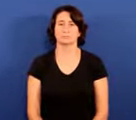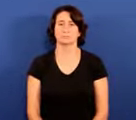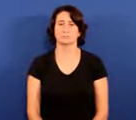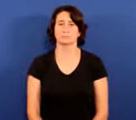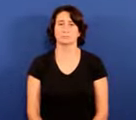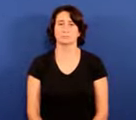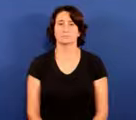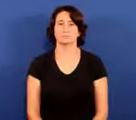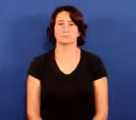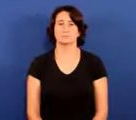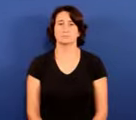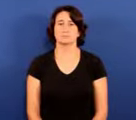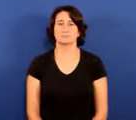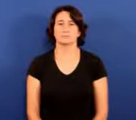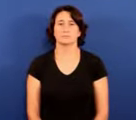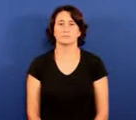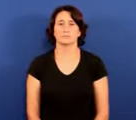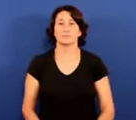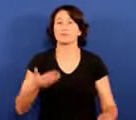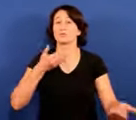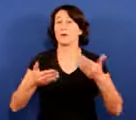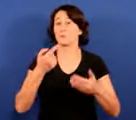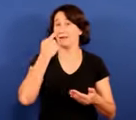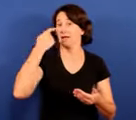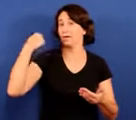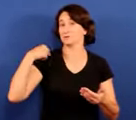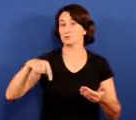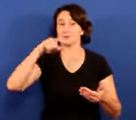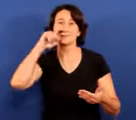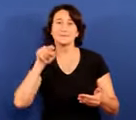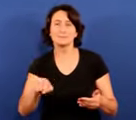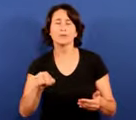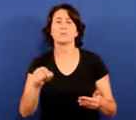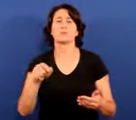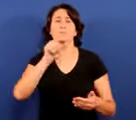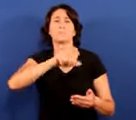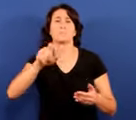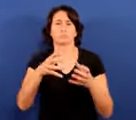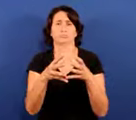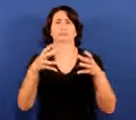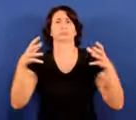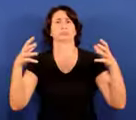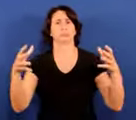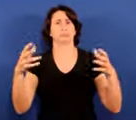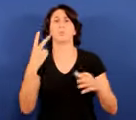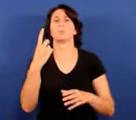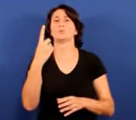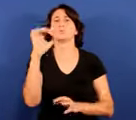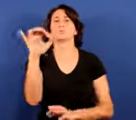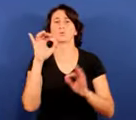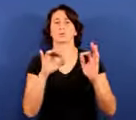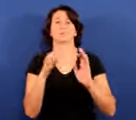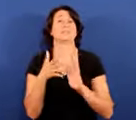altamente positivo. Las notas más destacadas de la temporada son, por un lado, la tranquilidad con la que ha transcurrido y la